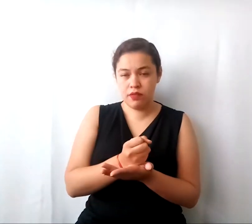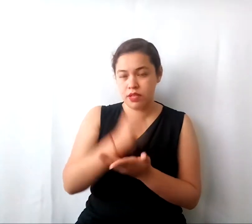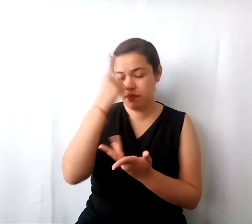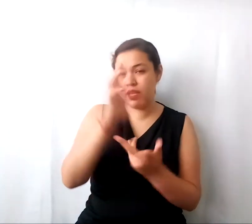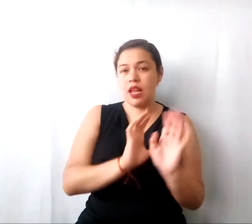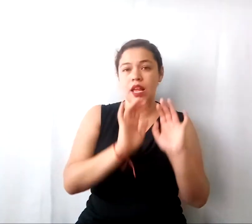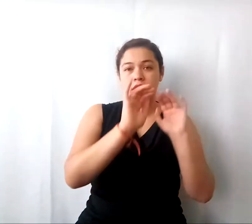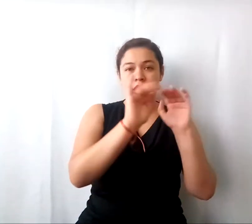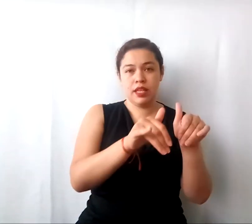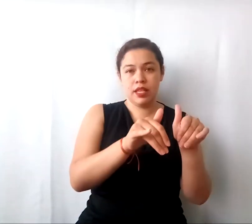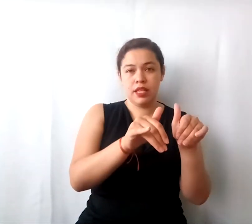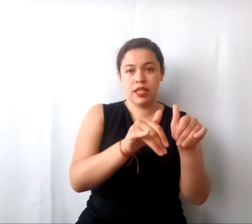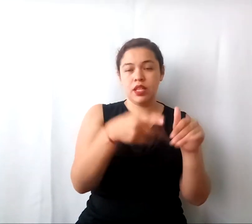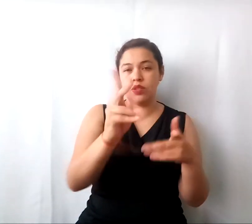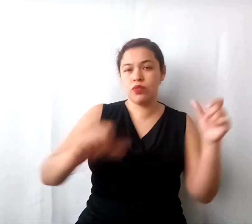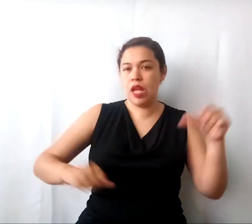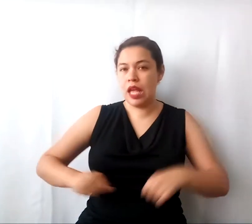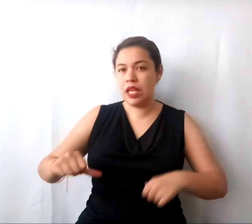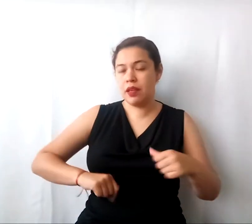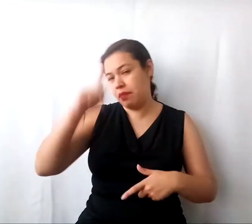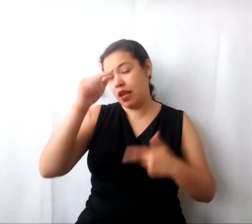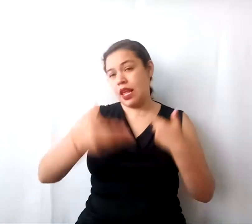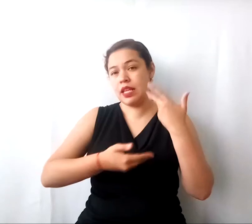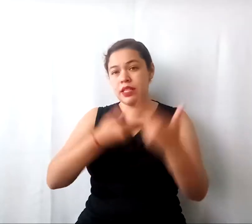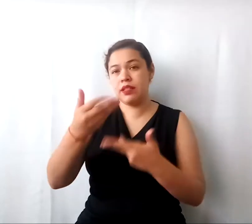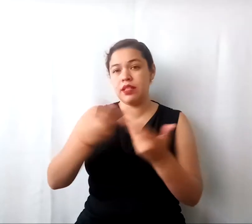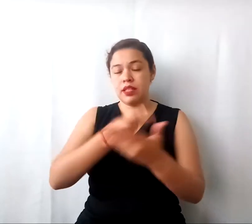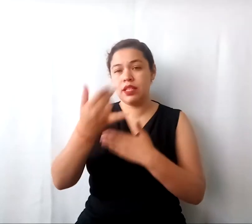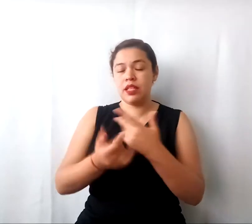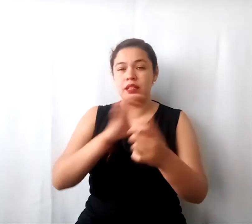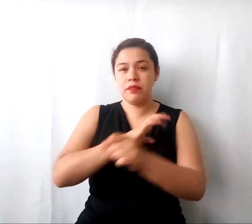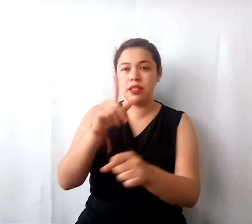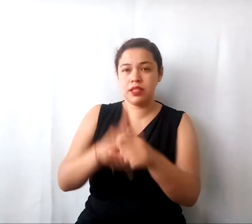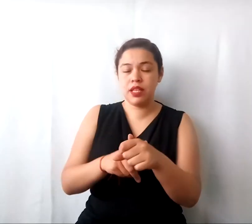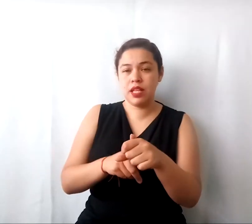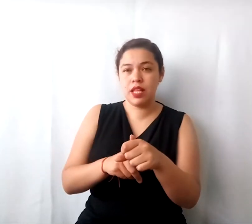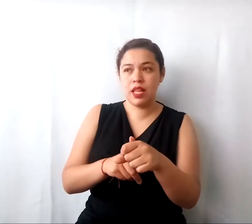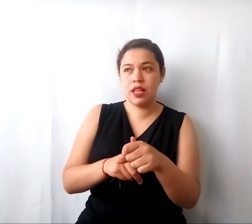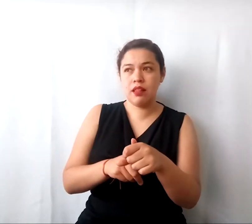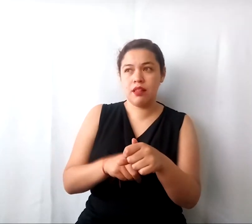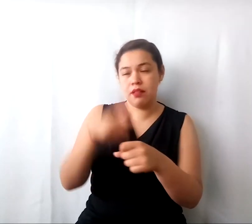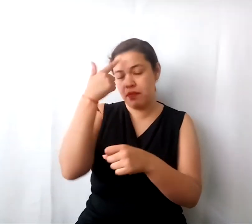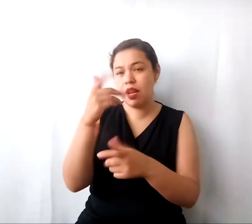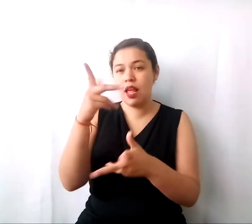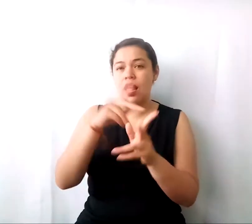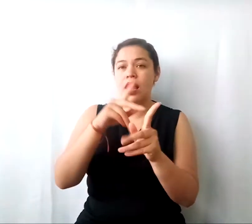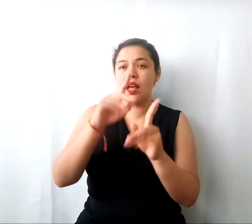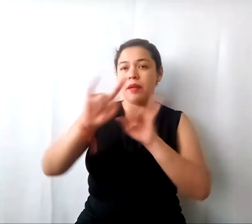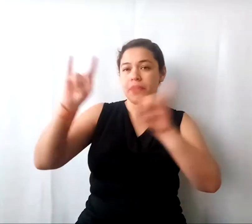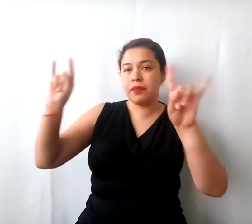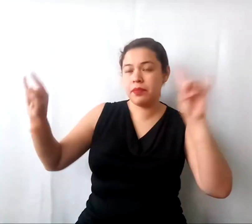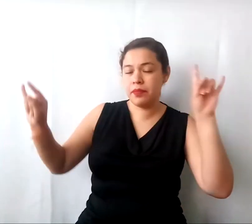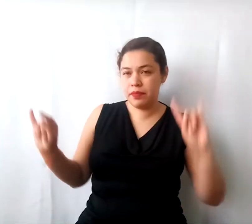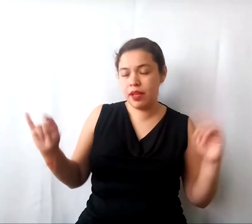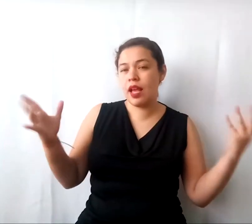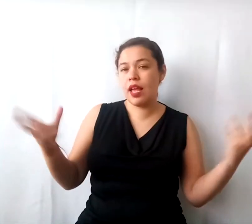inscribirse con su actividad, que es la prestación de servicios especializados de decoración. Ahí tendría que